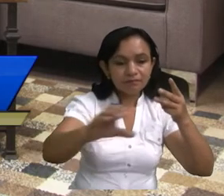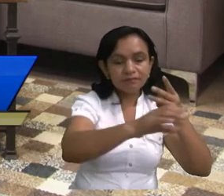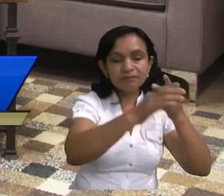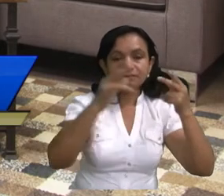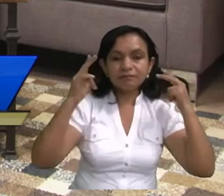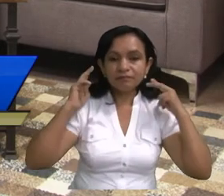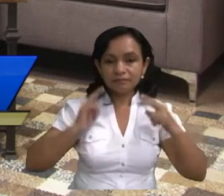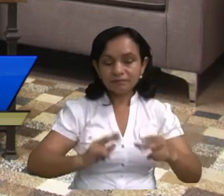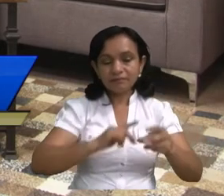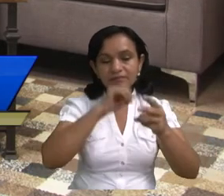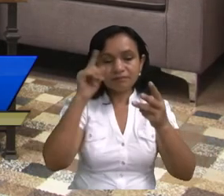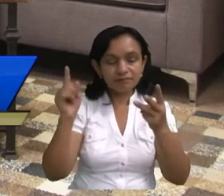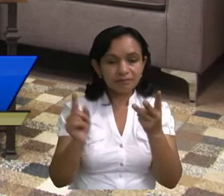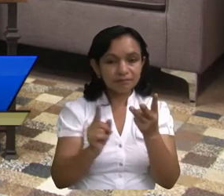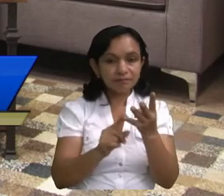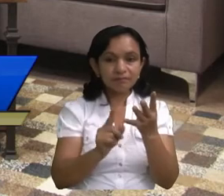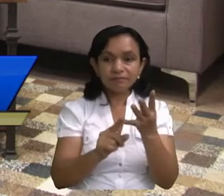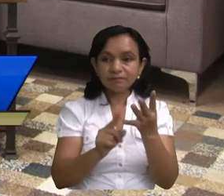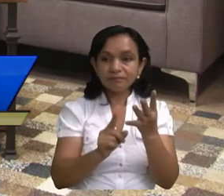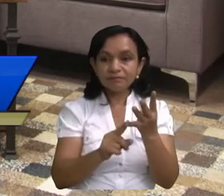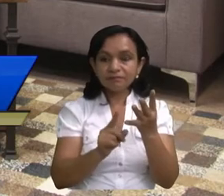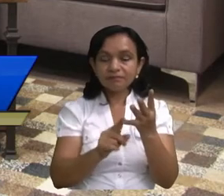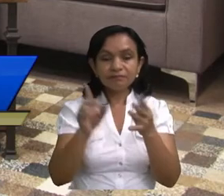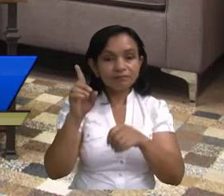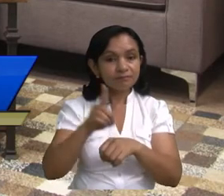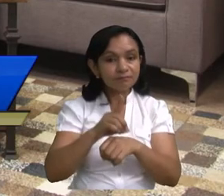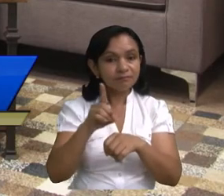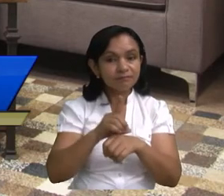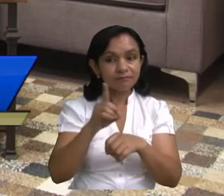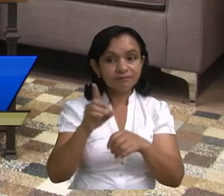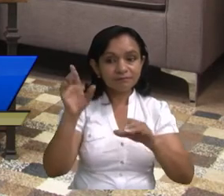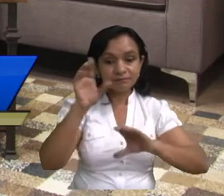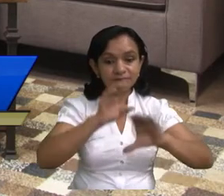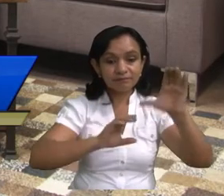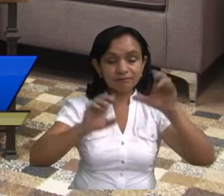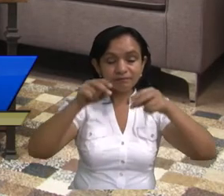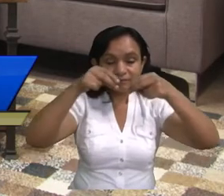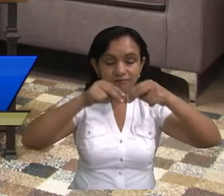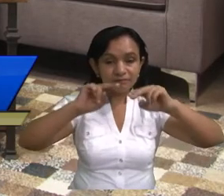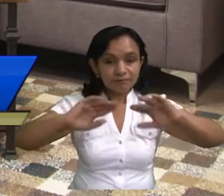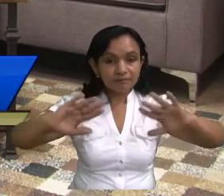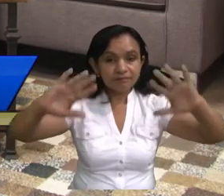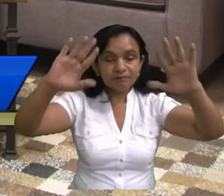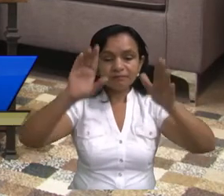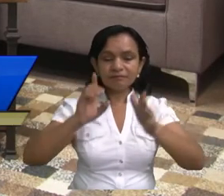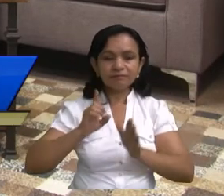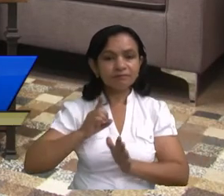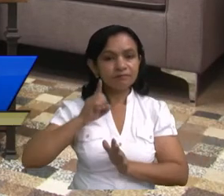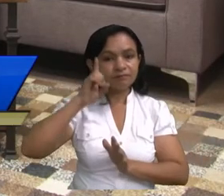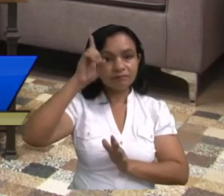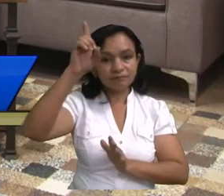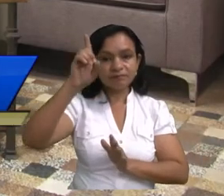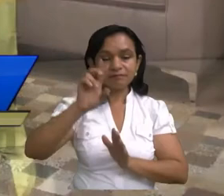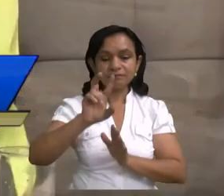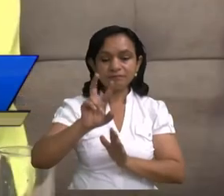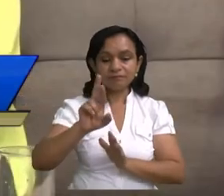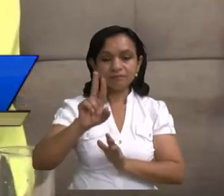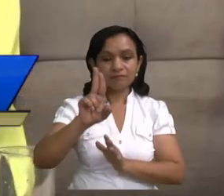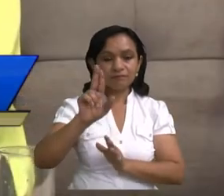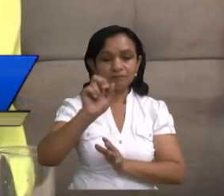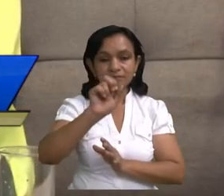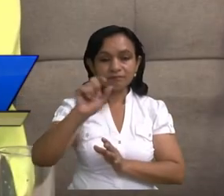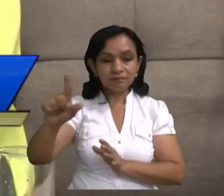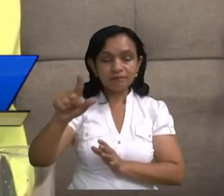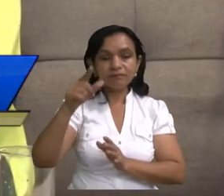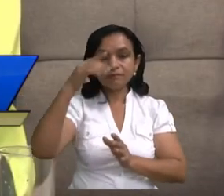Chontales, y el doctorado de ciencias ambientales, el doctorado de desarrollo rural, que es con el Colegio de